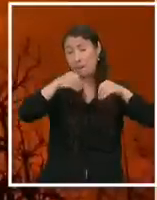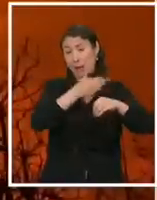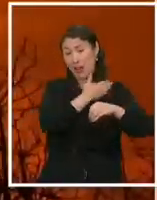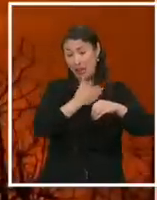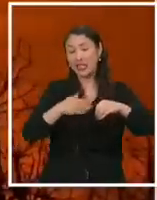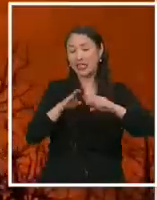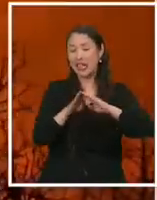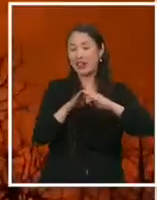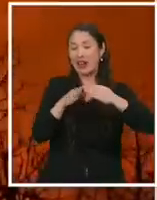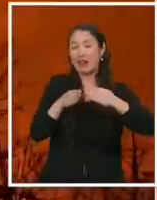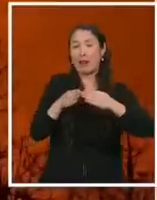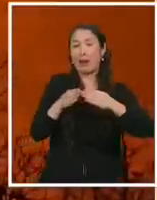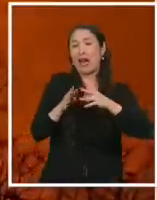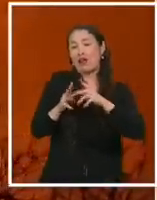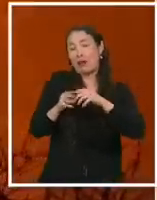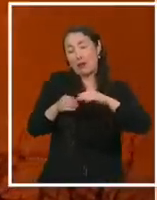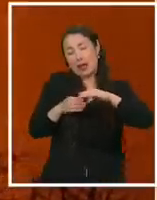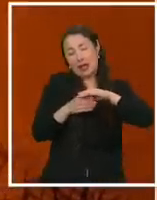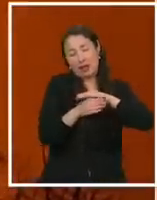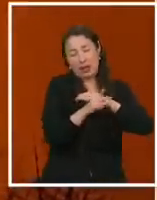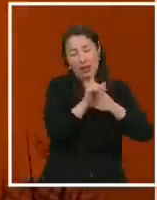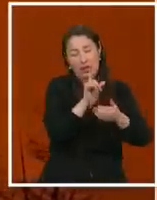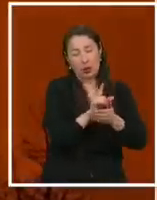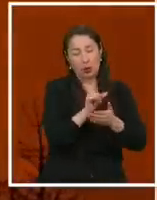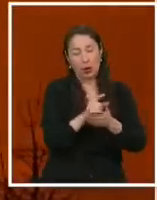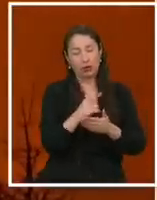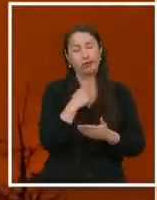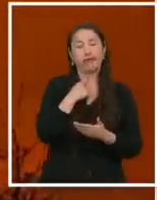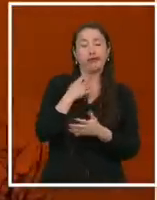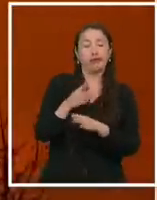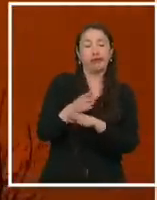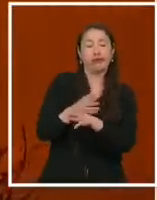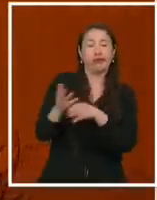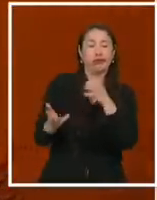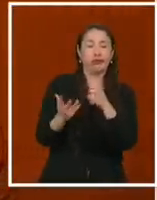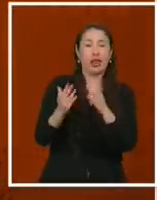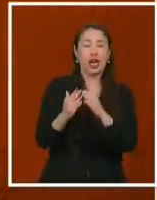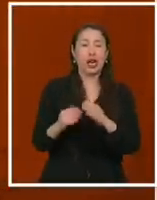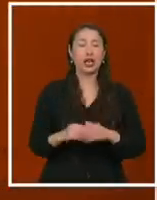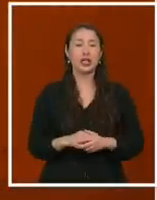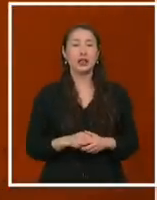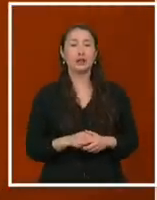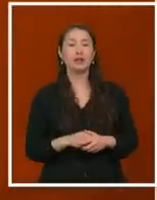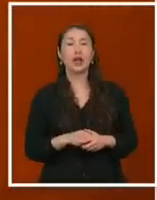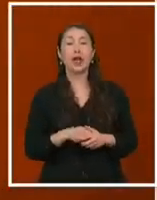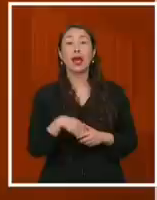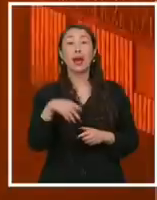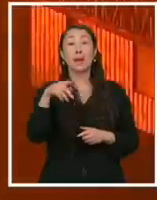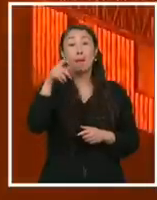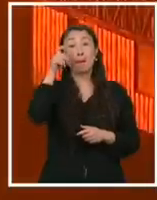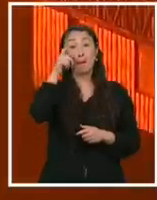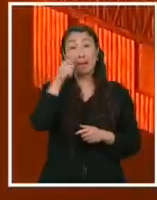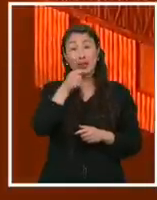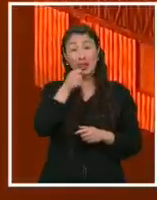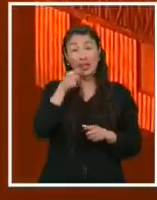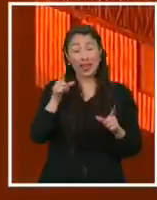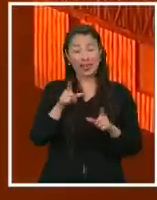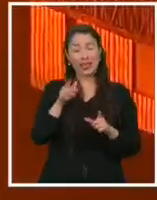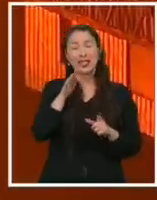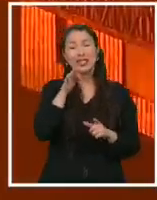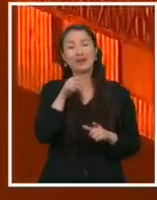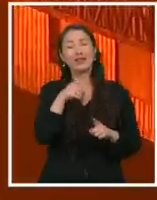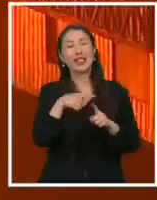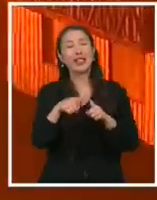sido afectadas por esta emergencia. Matías. Bueno, ahí está el balance completo, las distintas autoridades